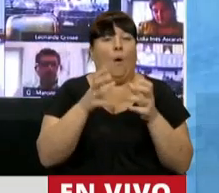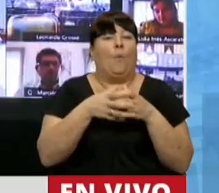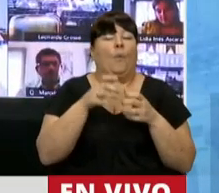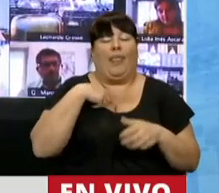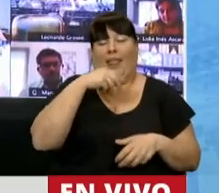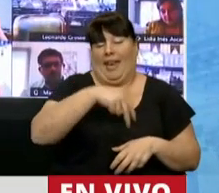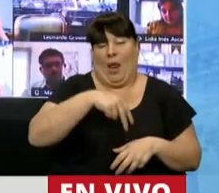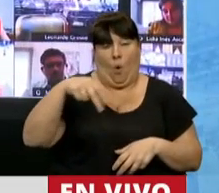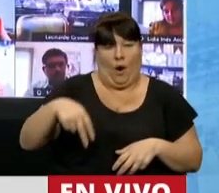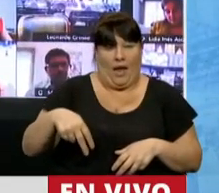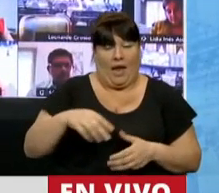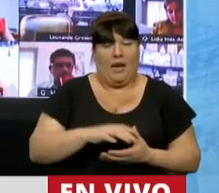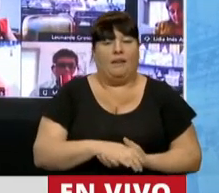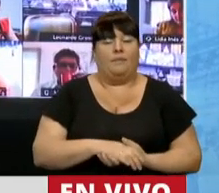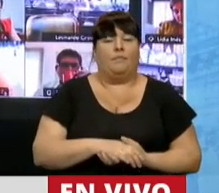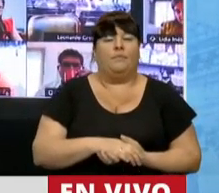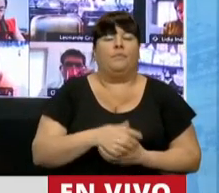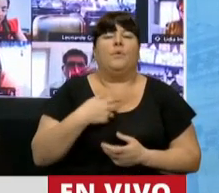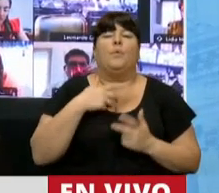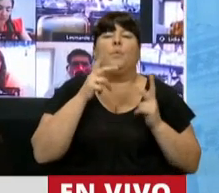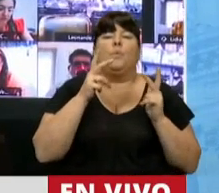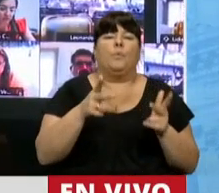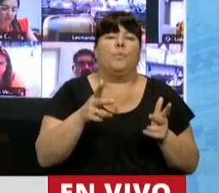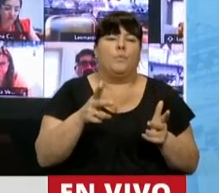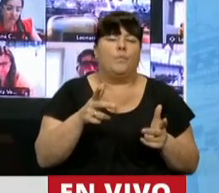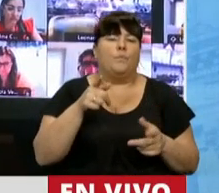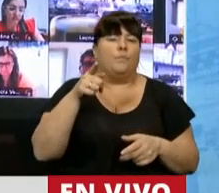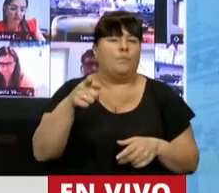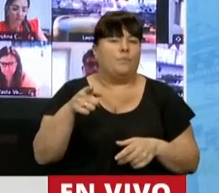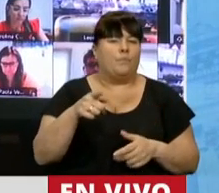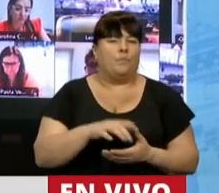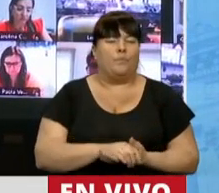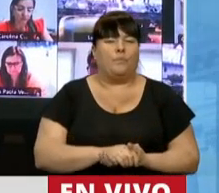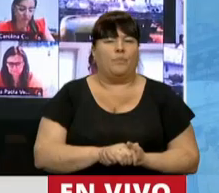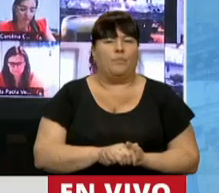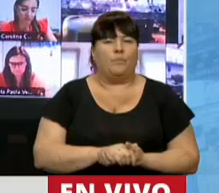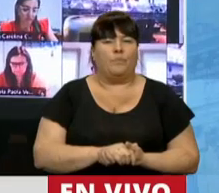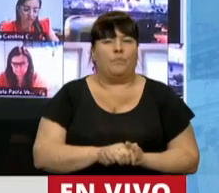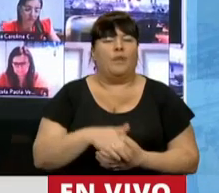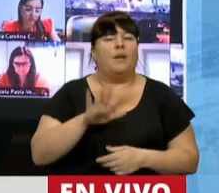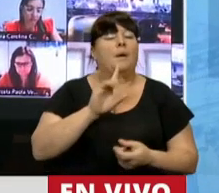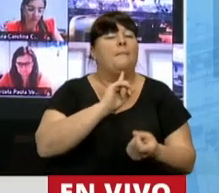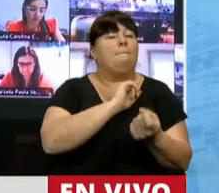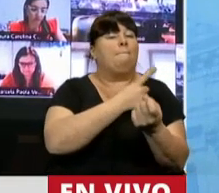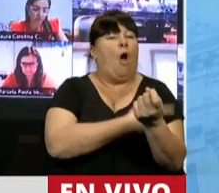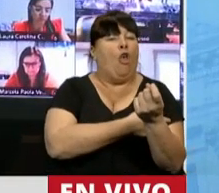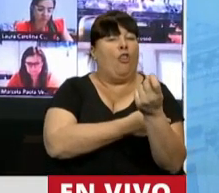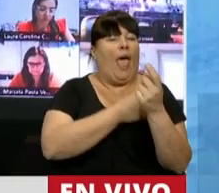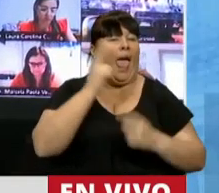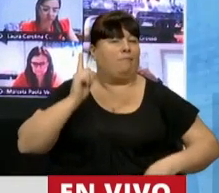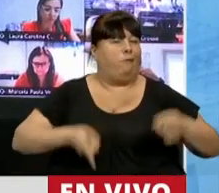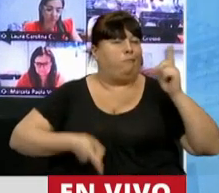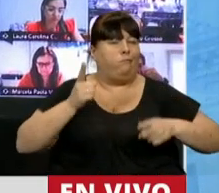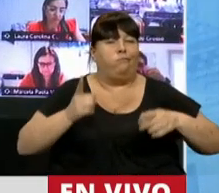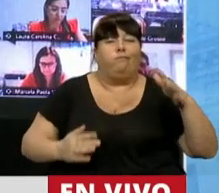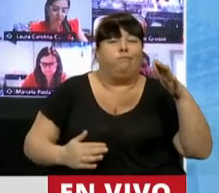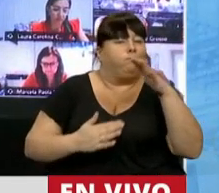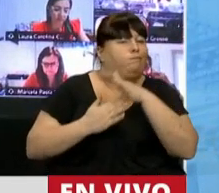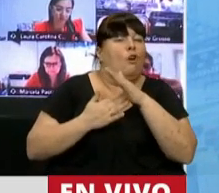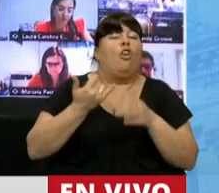de decir y ha llenado su boca diciendo que quiere una Argentina federal. Y como